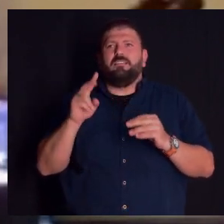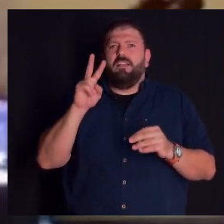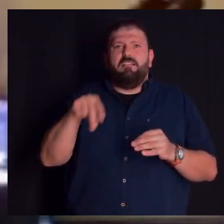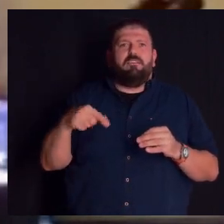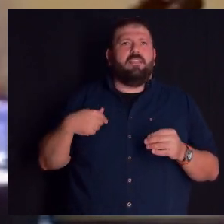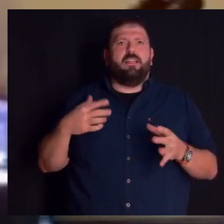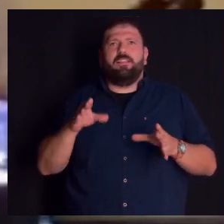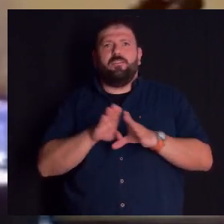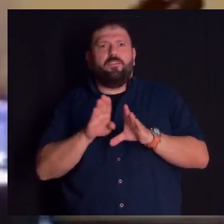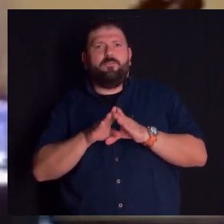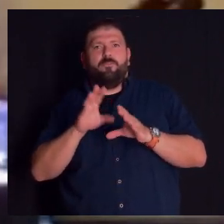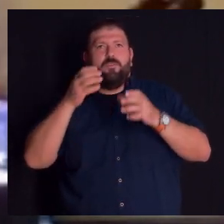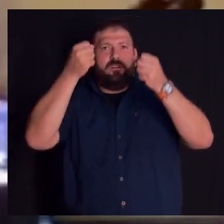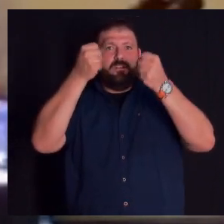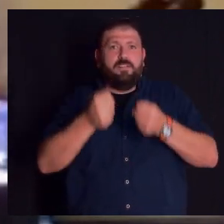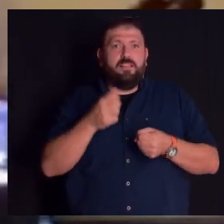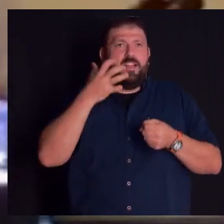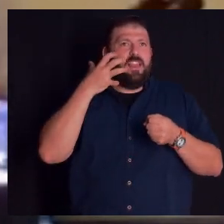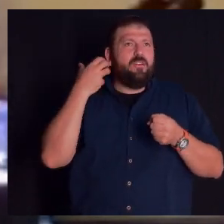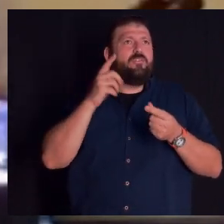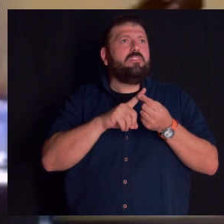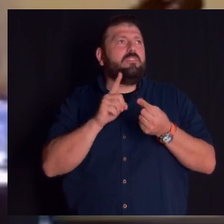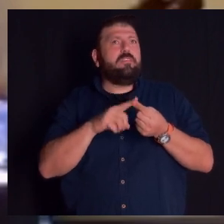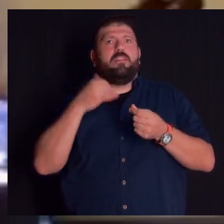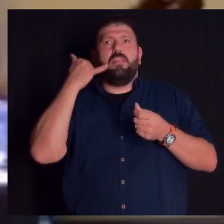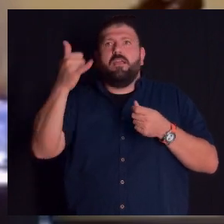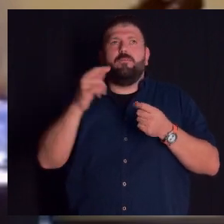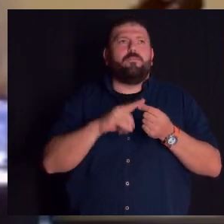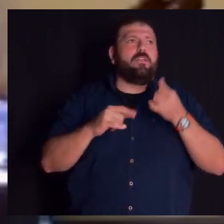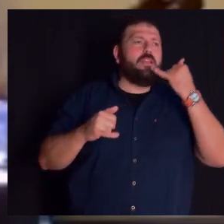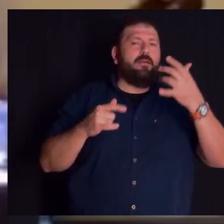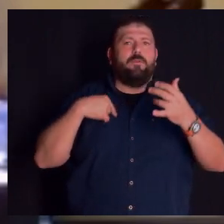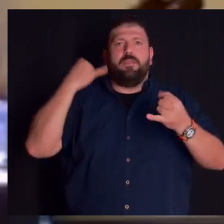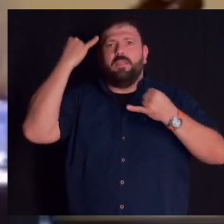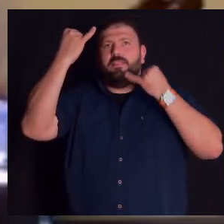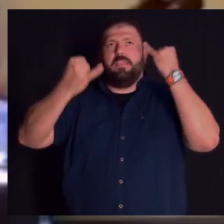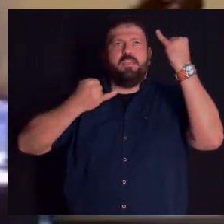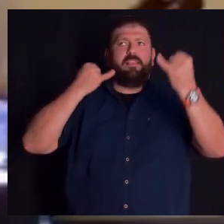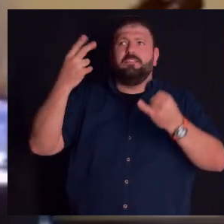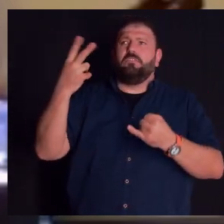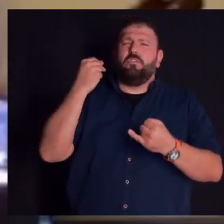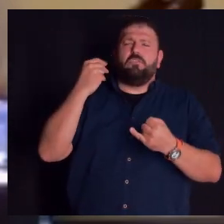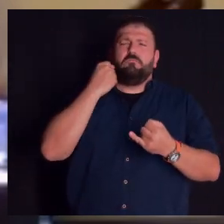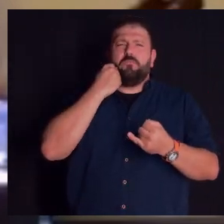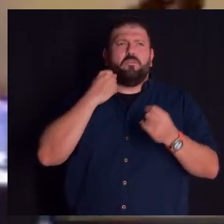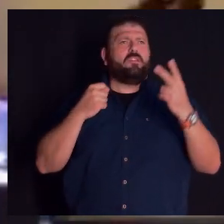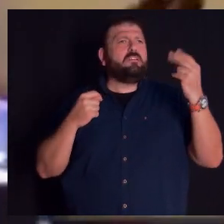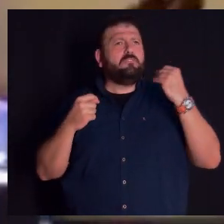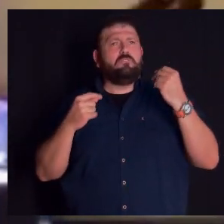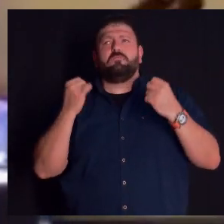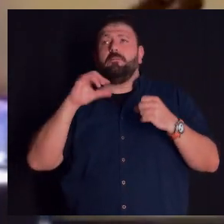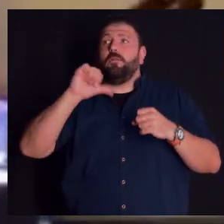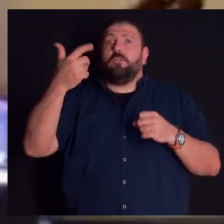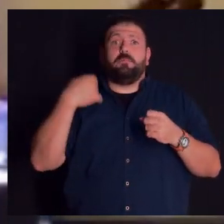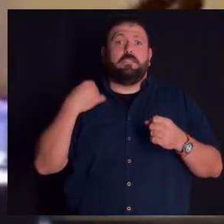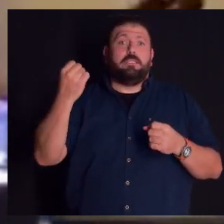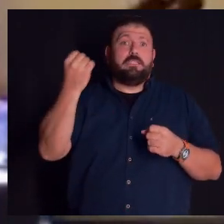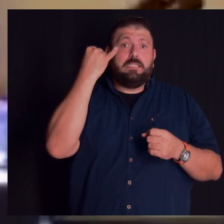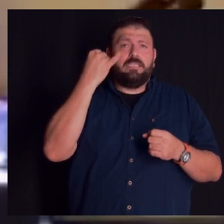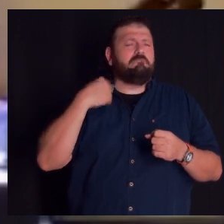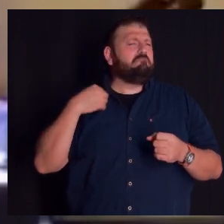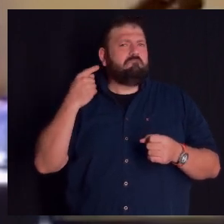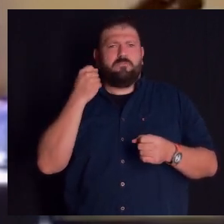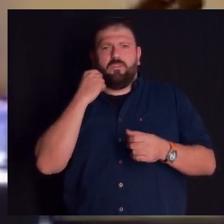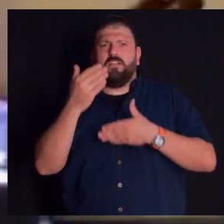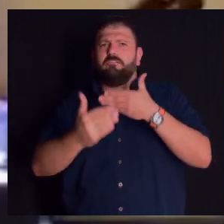staying at león home. You're enjaulado like y que caged lions. So le hablo a este y que I'm sí, going y to que no, pues call nomás hazme who o a este if con he, el que me dice que sí. This one says no, I